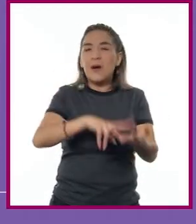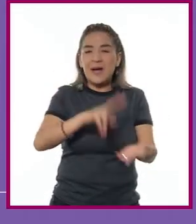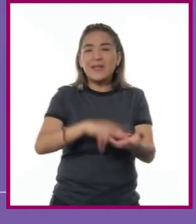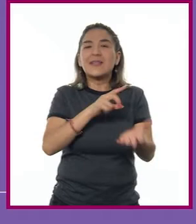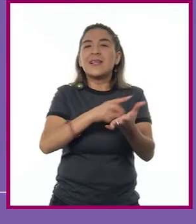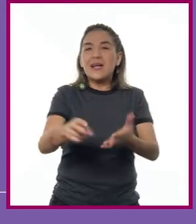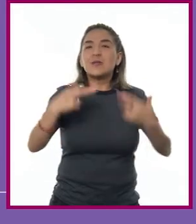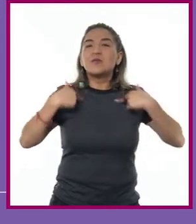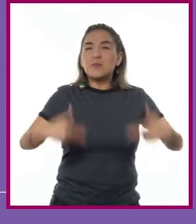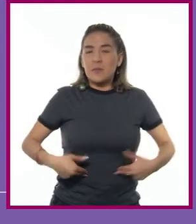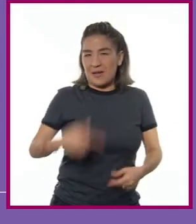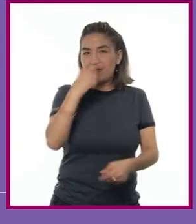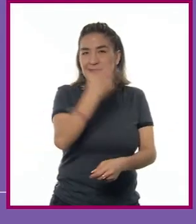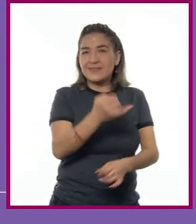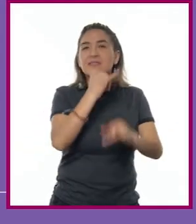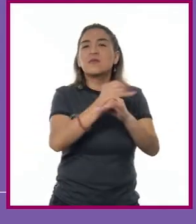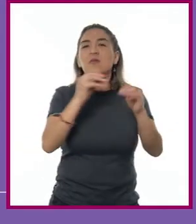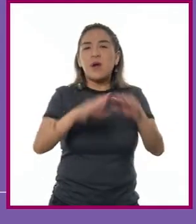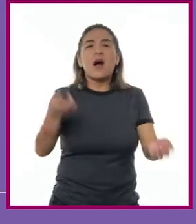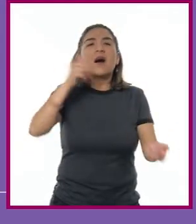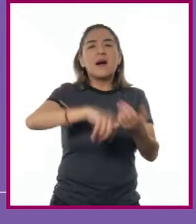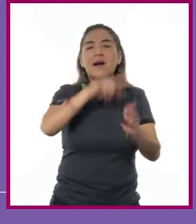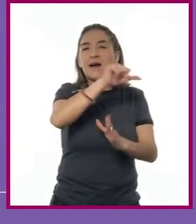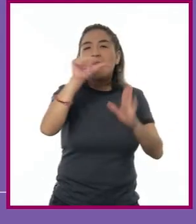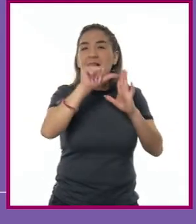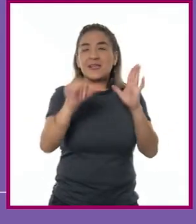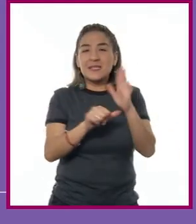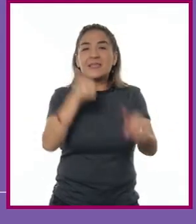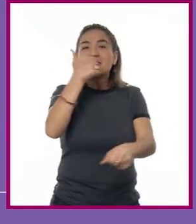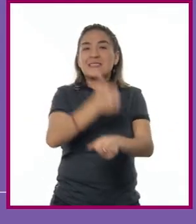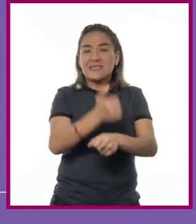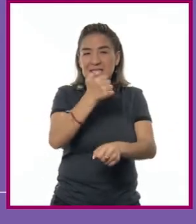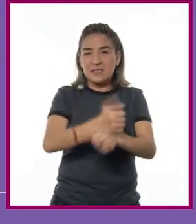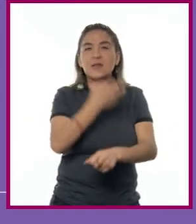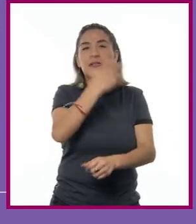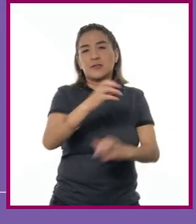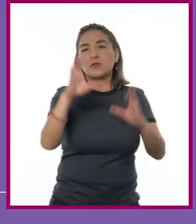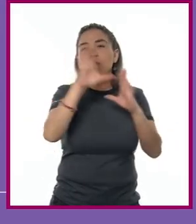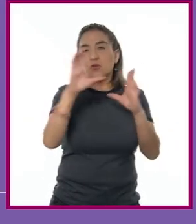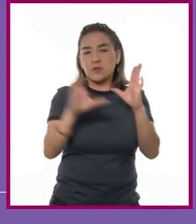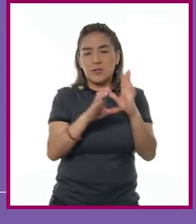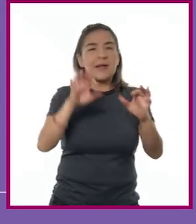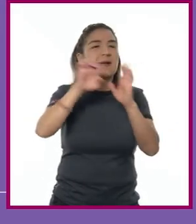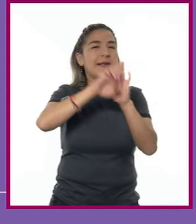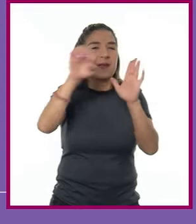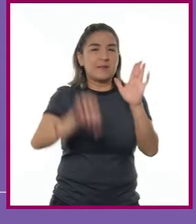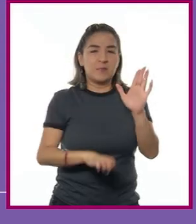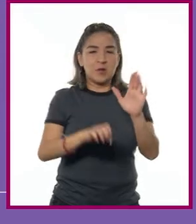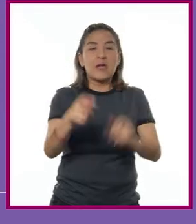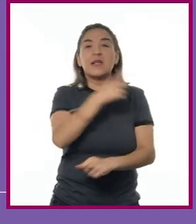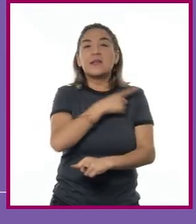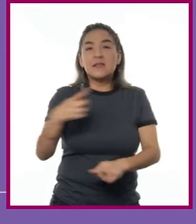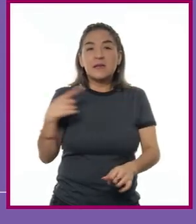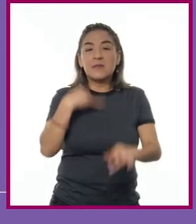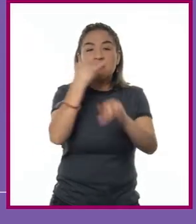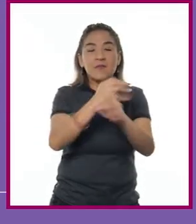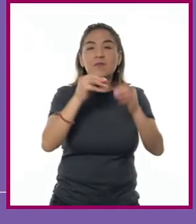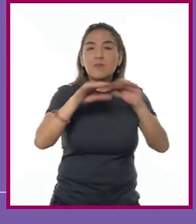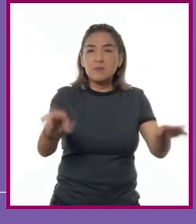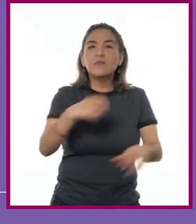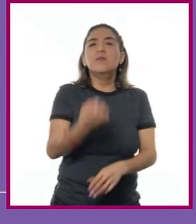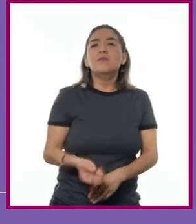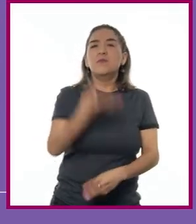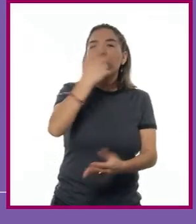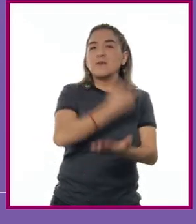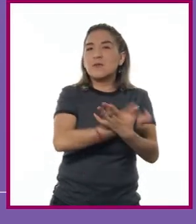a la información, contemplado en el artículo 6 de la Constitución. Por ejemplo, deben transparentar el sueldo de